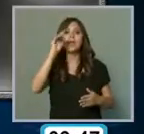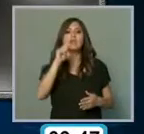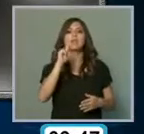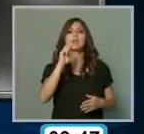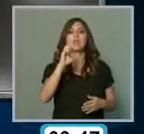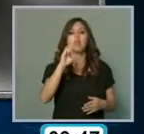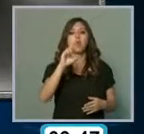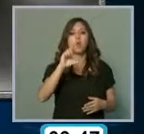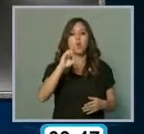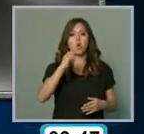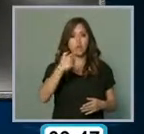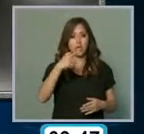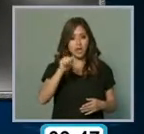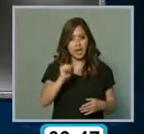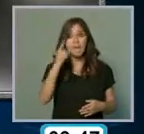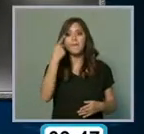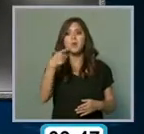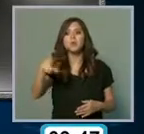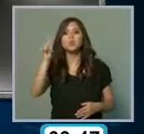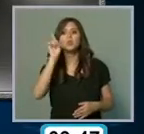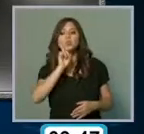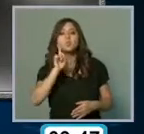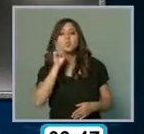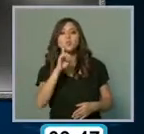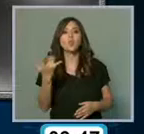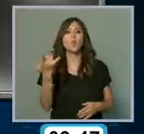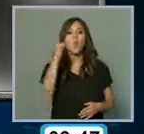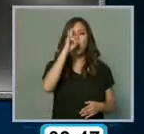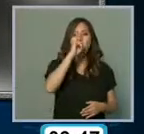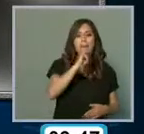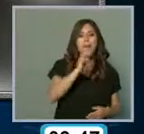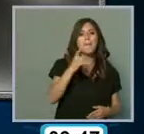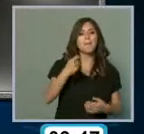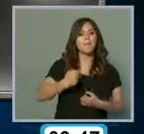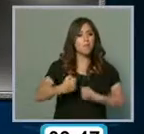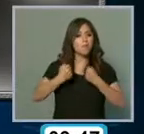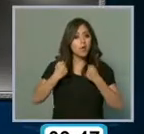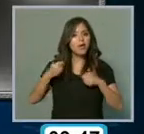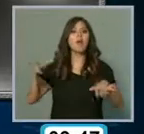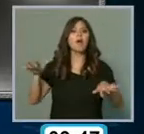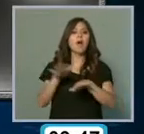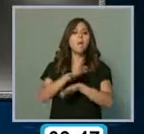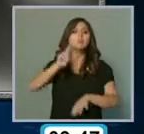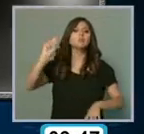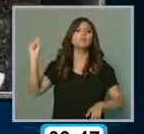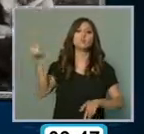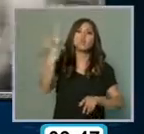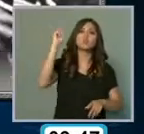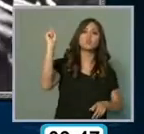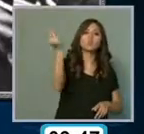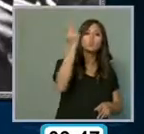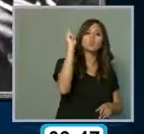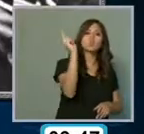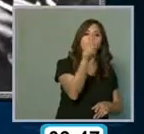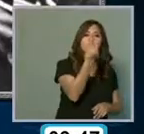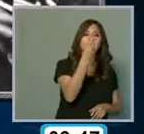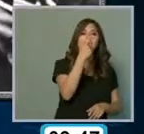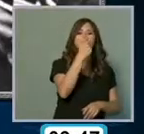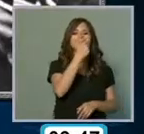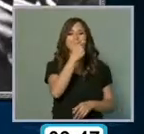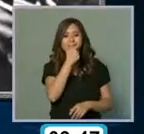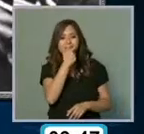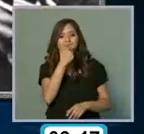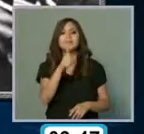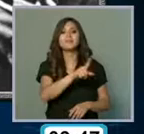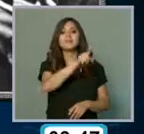Sophie decían que era muy guapa, muy simpática, muy fuerte, además iba de universidad a universidad sonriendo y